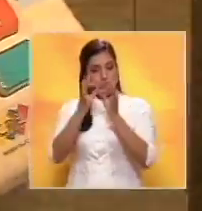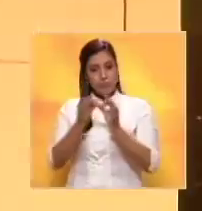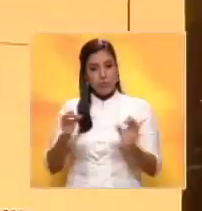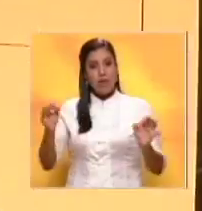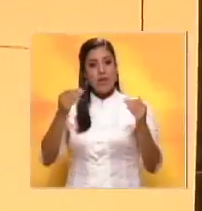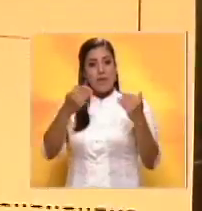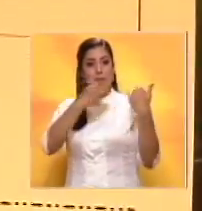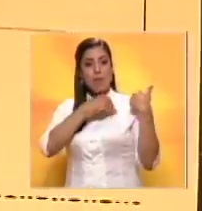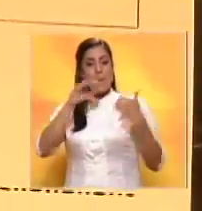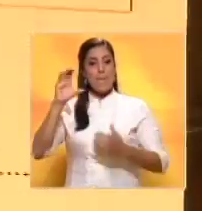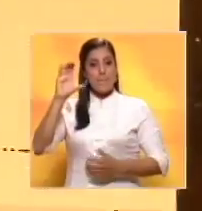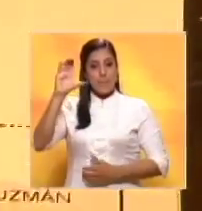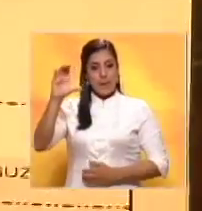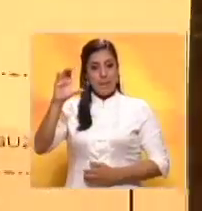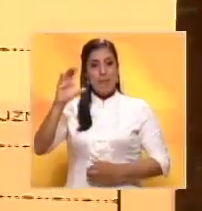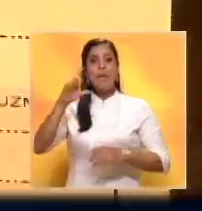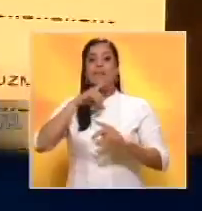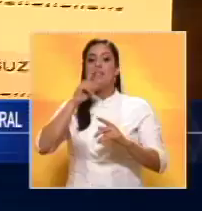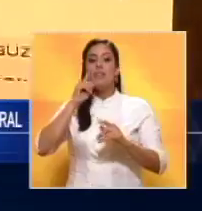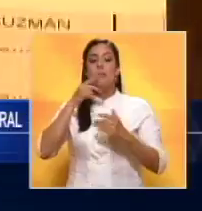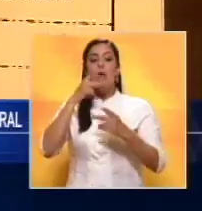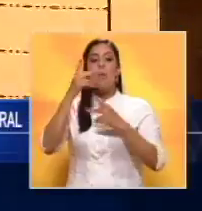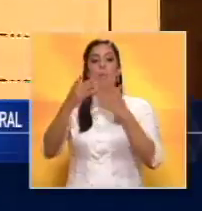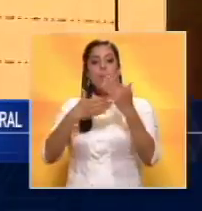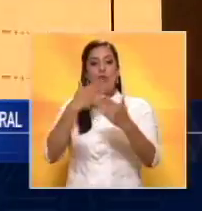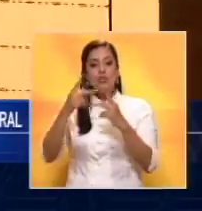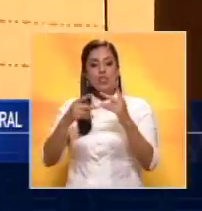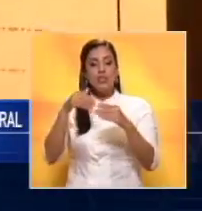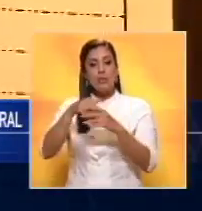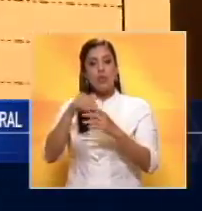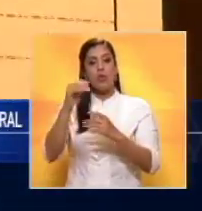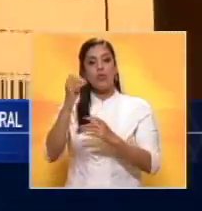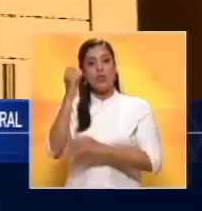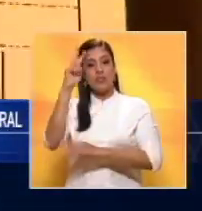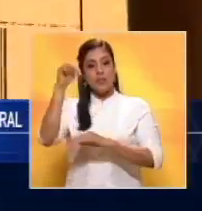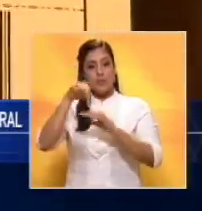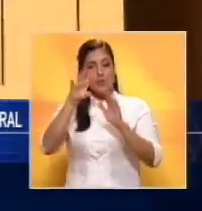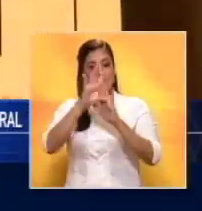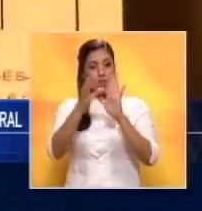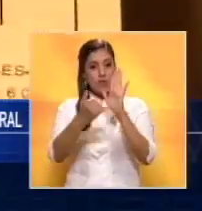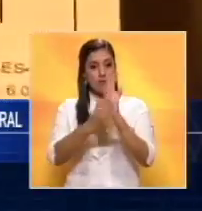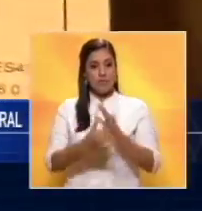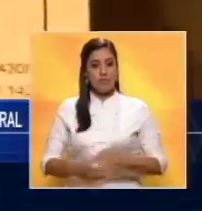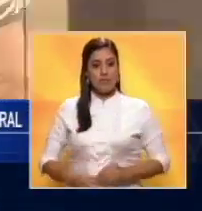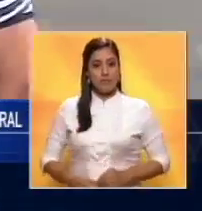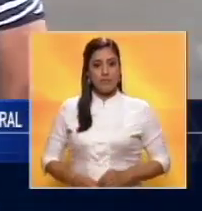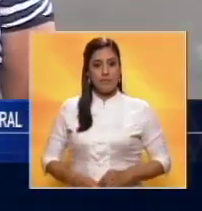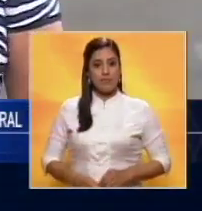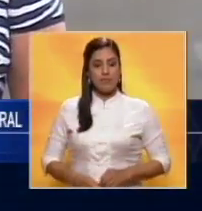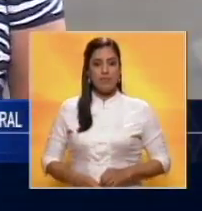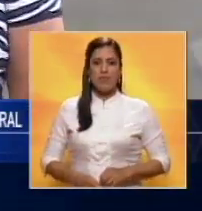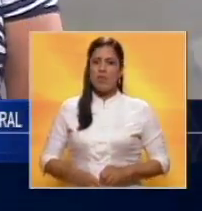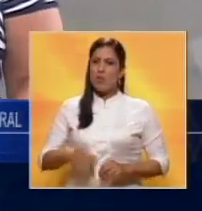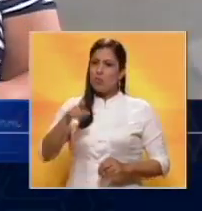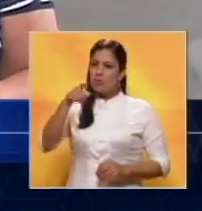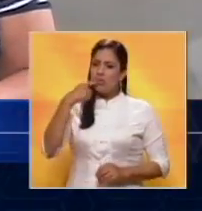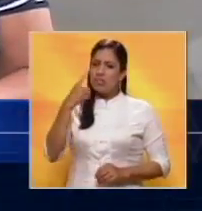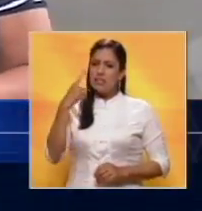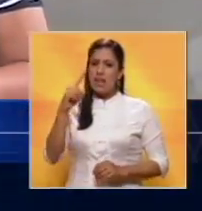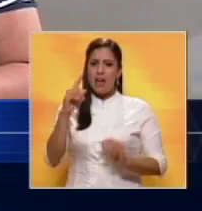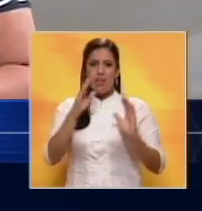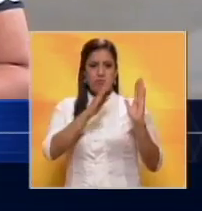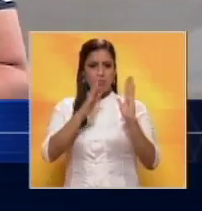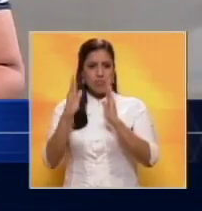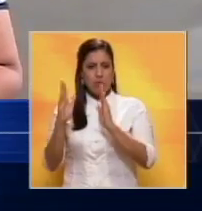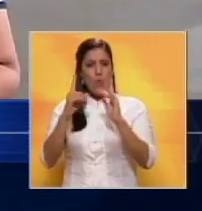diplomático acreditado en el país, a quienes presentó el proceso electoral para la Asamblea Nacional Constituyente. Tú dices que hay dos